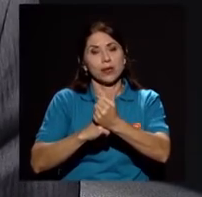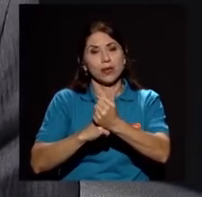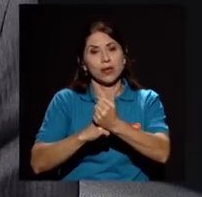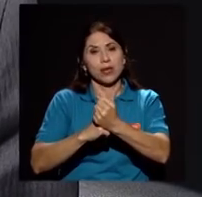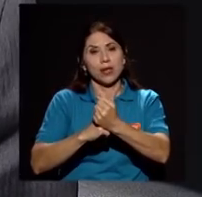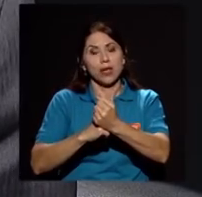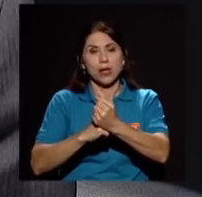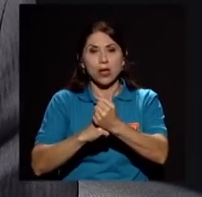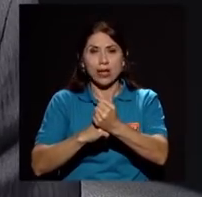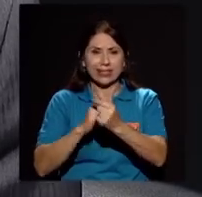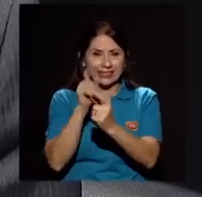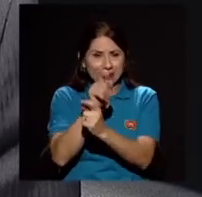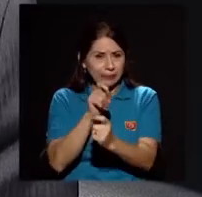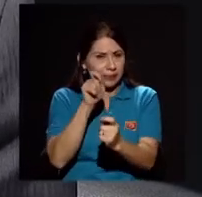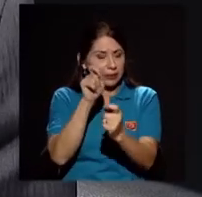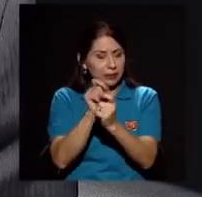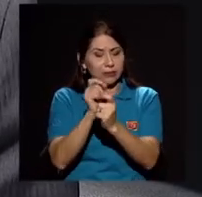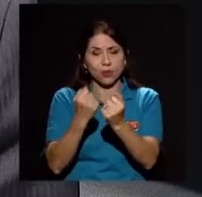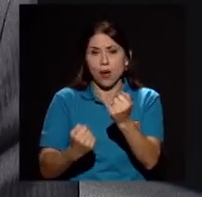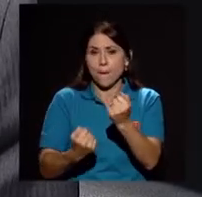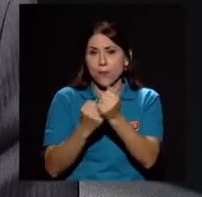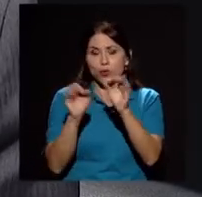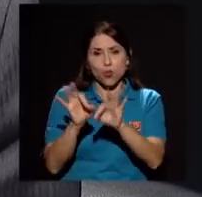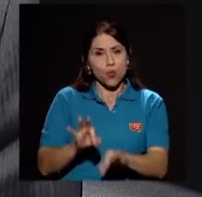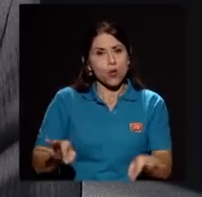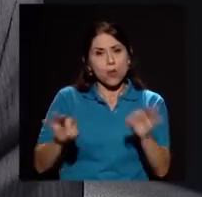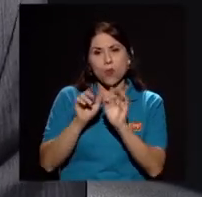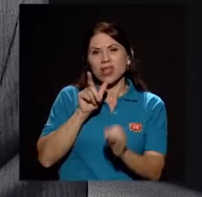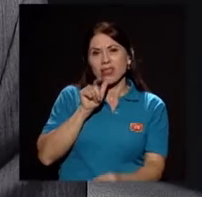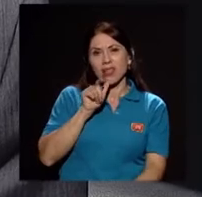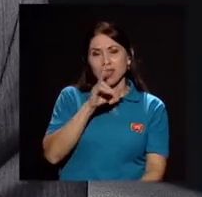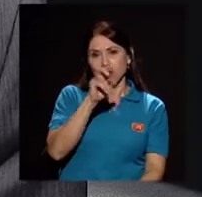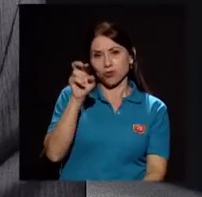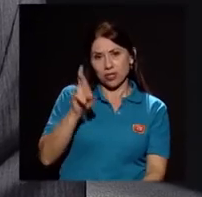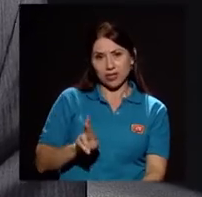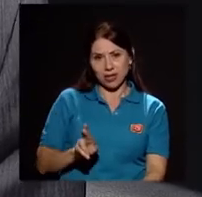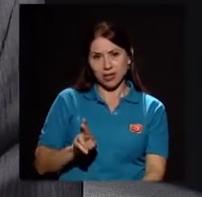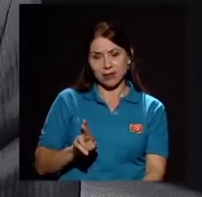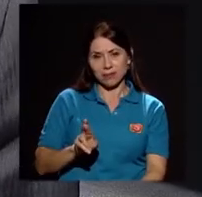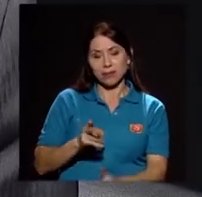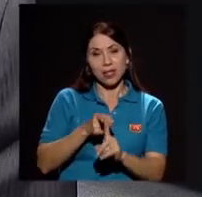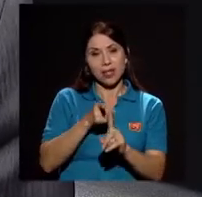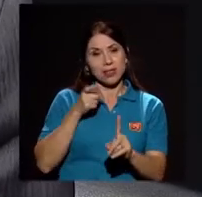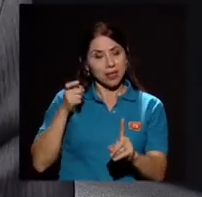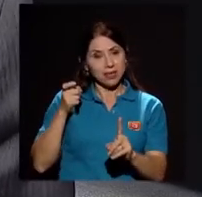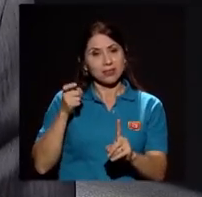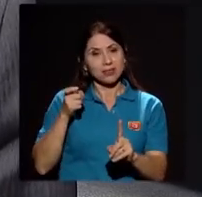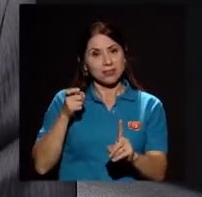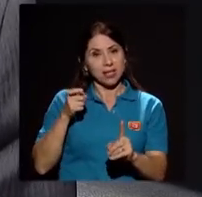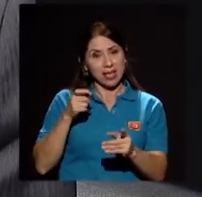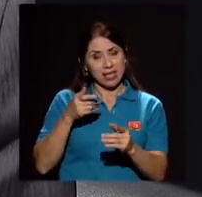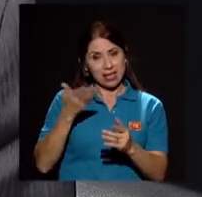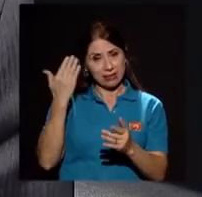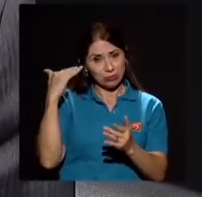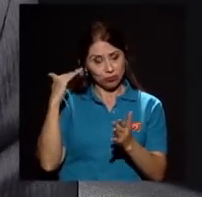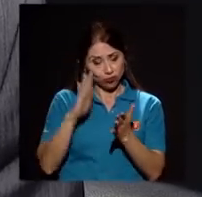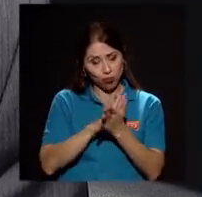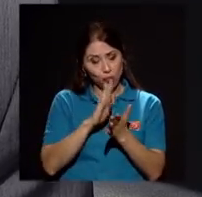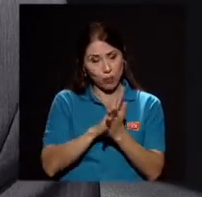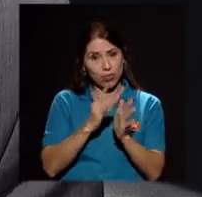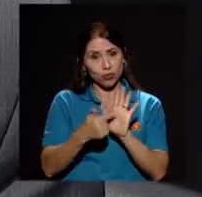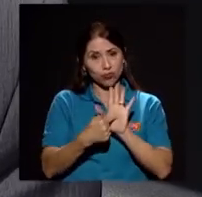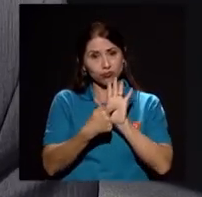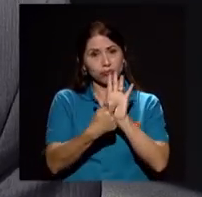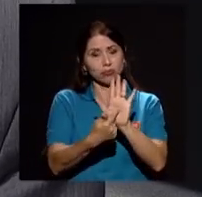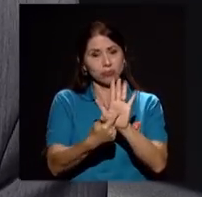el concreto y muy importante de costa rica desde la presentación de este documento costa